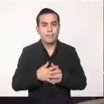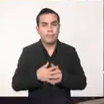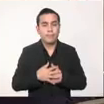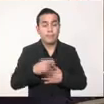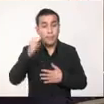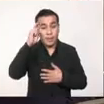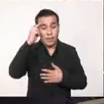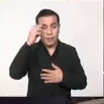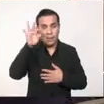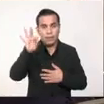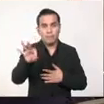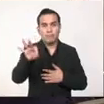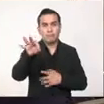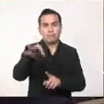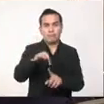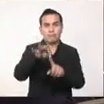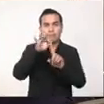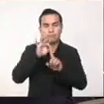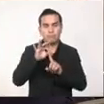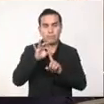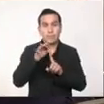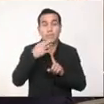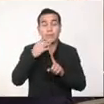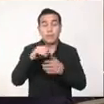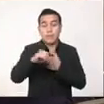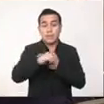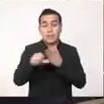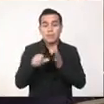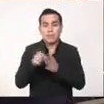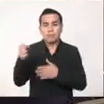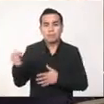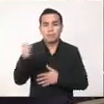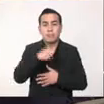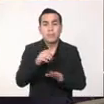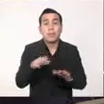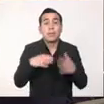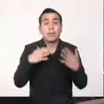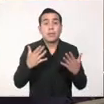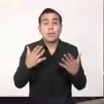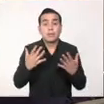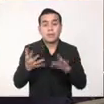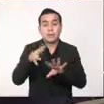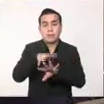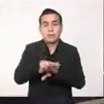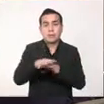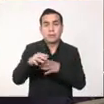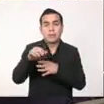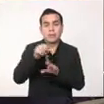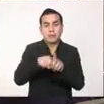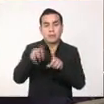que sea elegido podrá ser designado por la Asamblea Legislativa para que integre dicha sala,